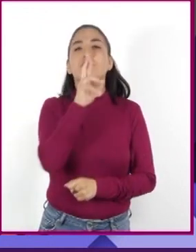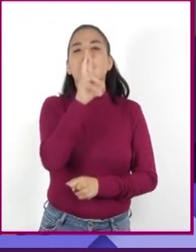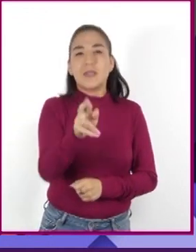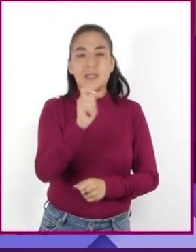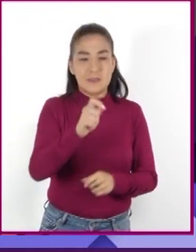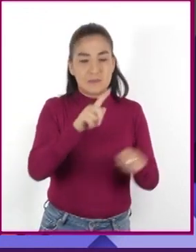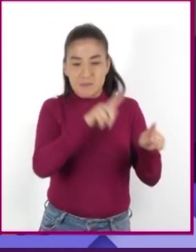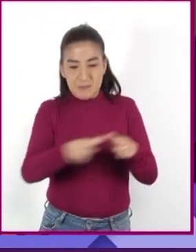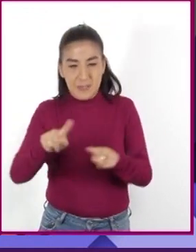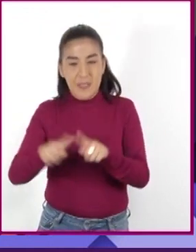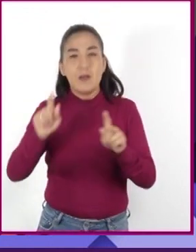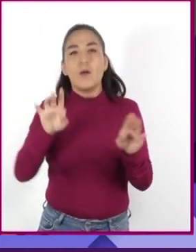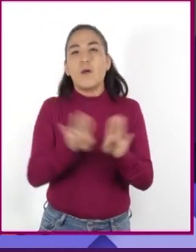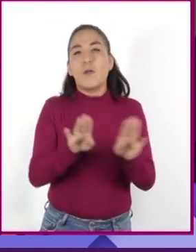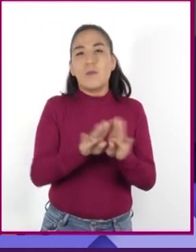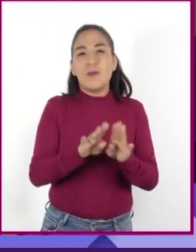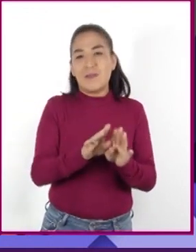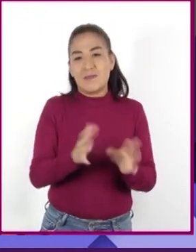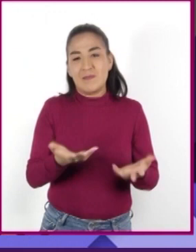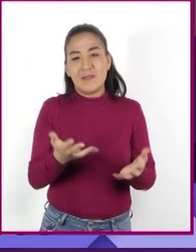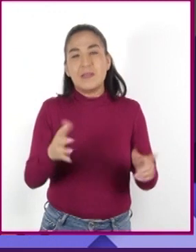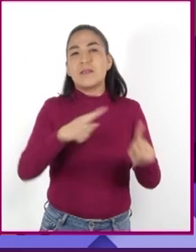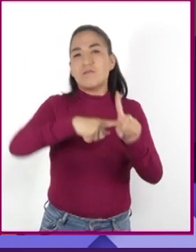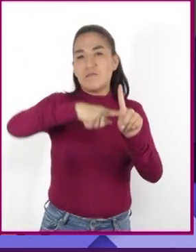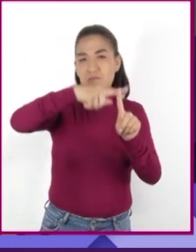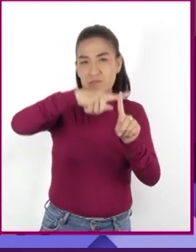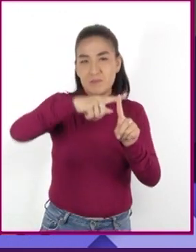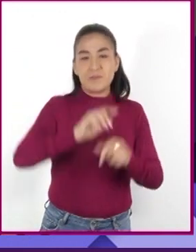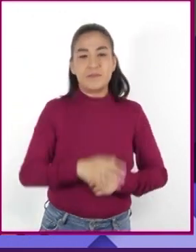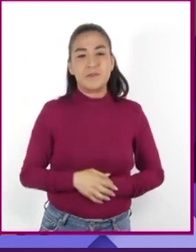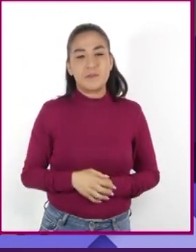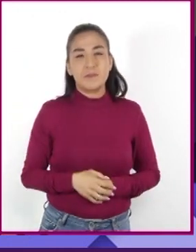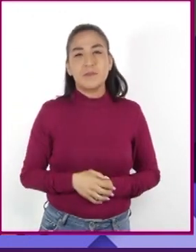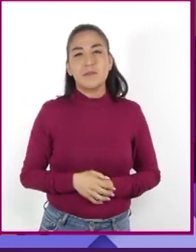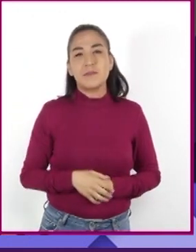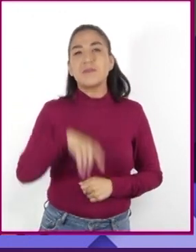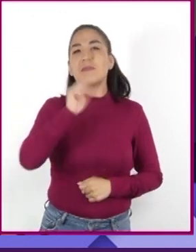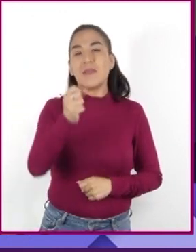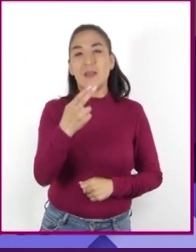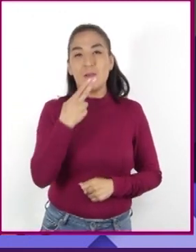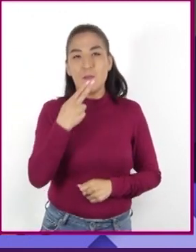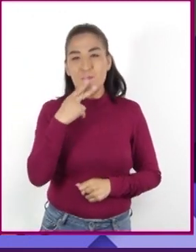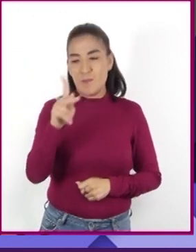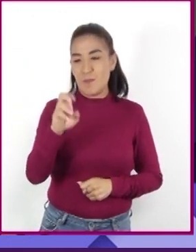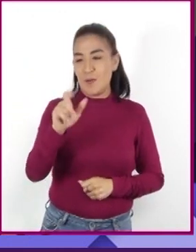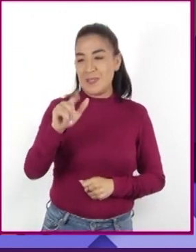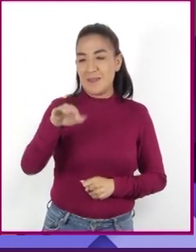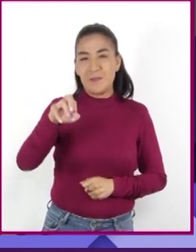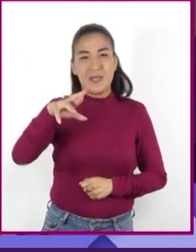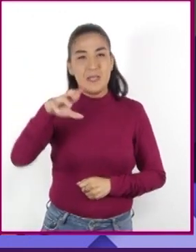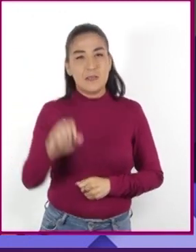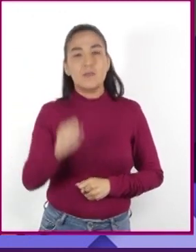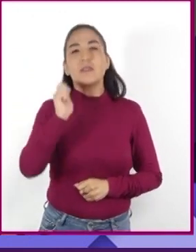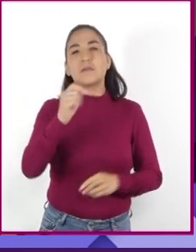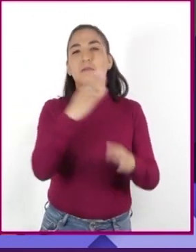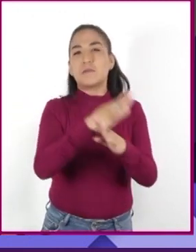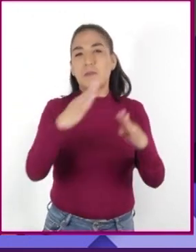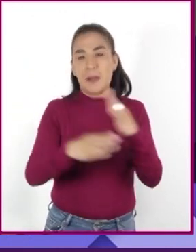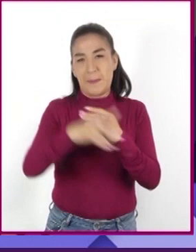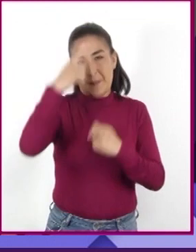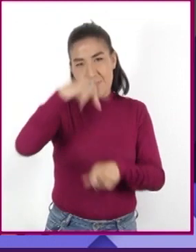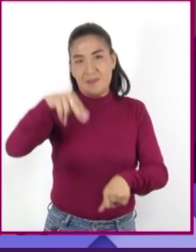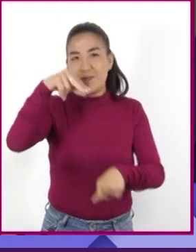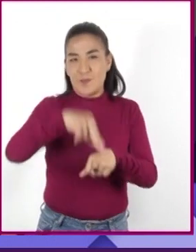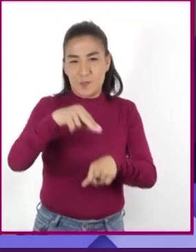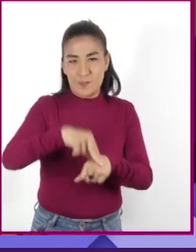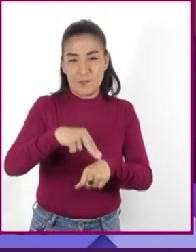un estímulo externo como la temperatura. Un uso innovador para los polímeros inteligentes es en materiales médicos,